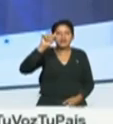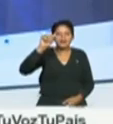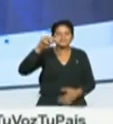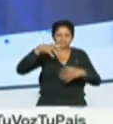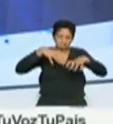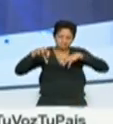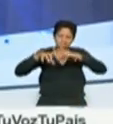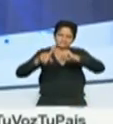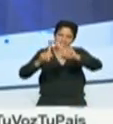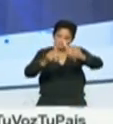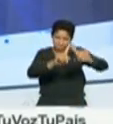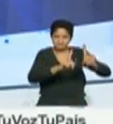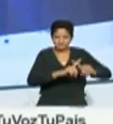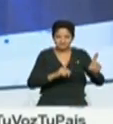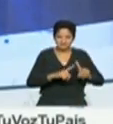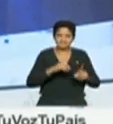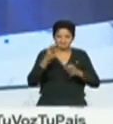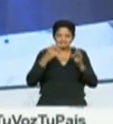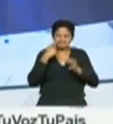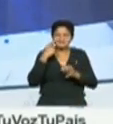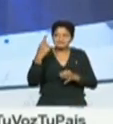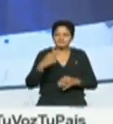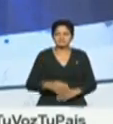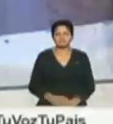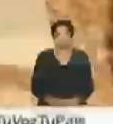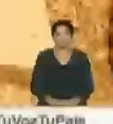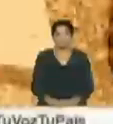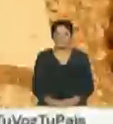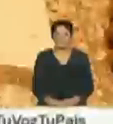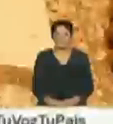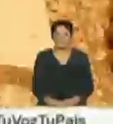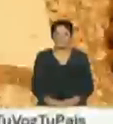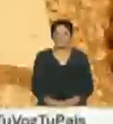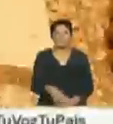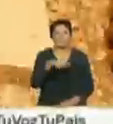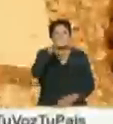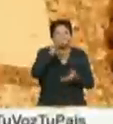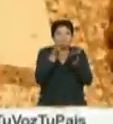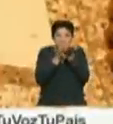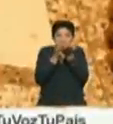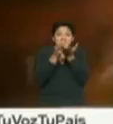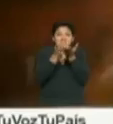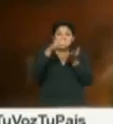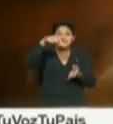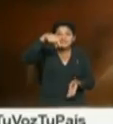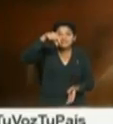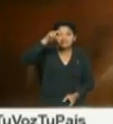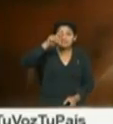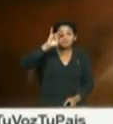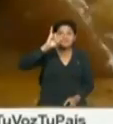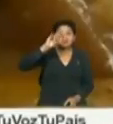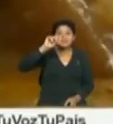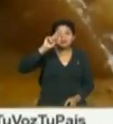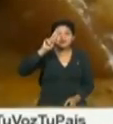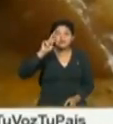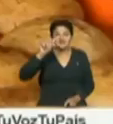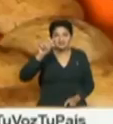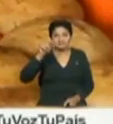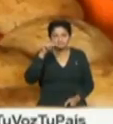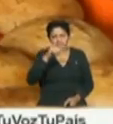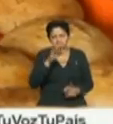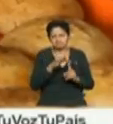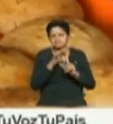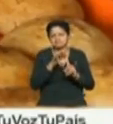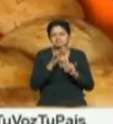país. Le contamos cuáles fueron en la siguiente nota informativa. La quinoa es una semilla con importantes características